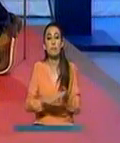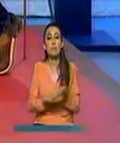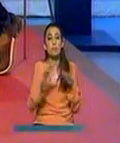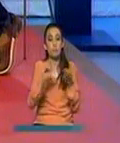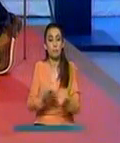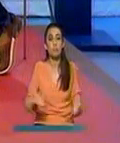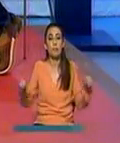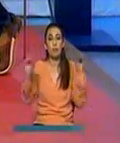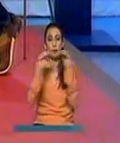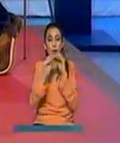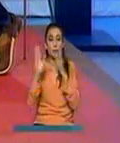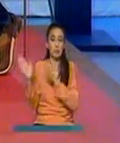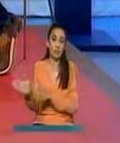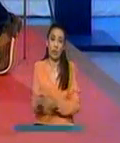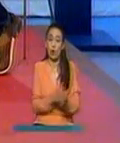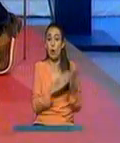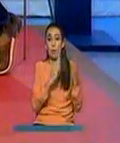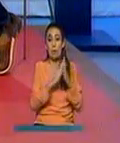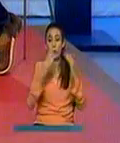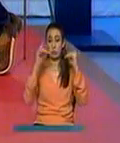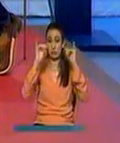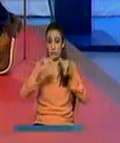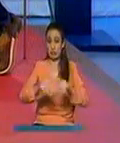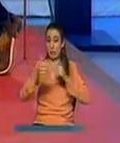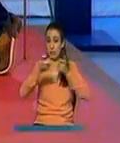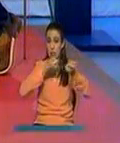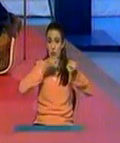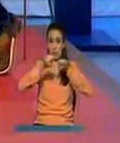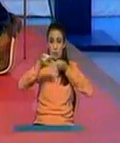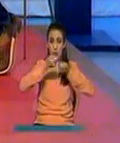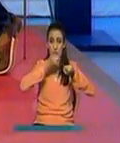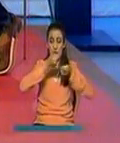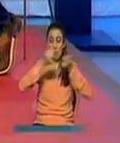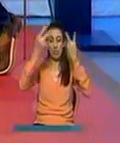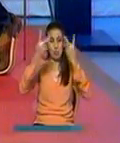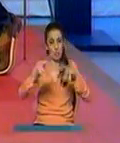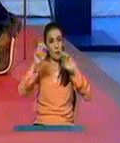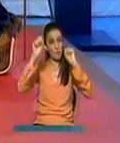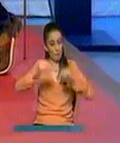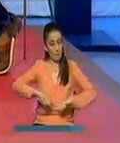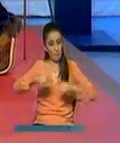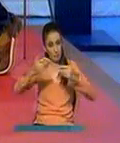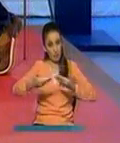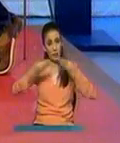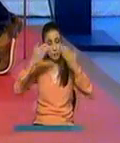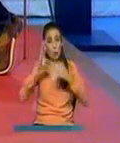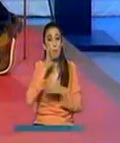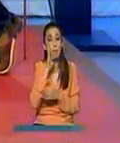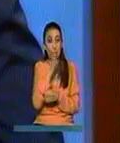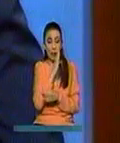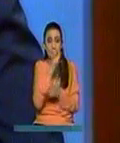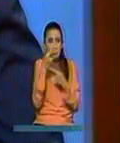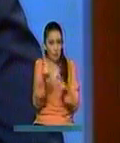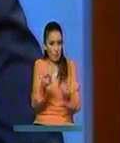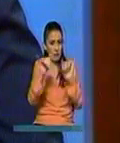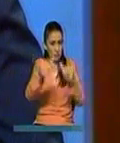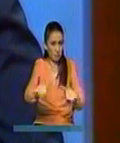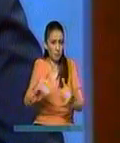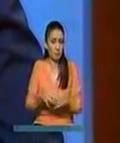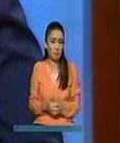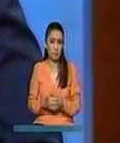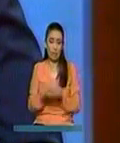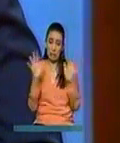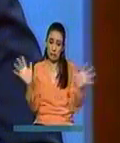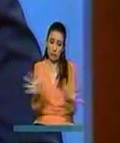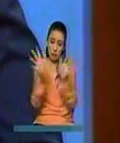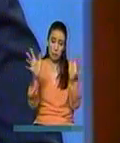norte, en lugares residenciales con ciertas regulaciones, también se pueda tener presencia de estos bares? Exactamente. El problema es estimular